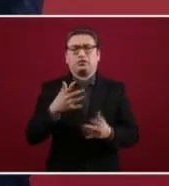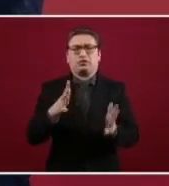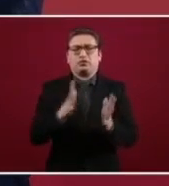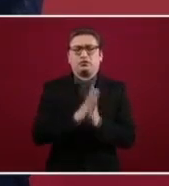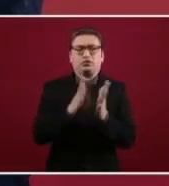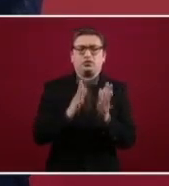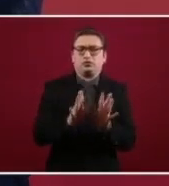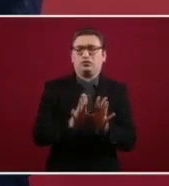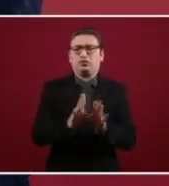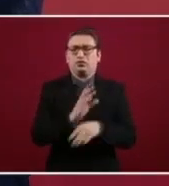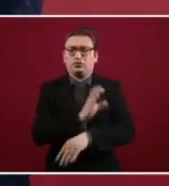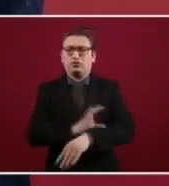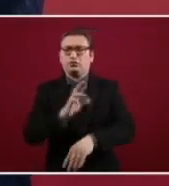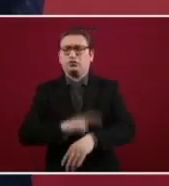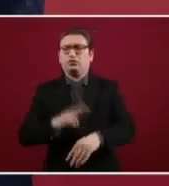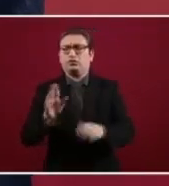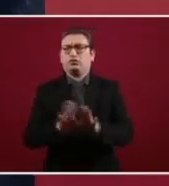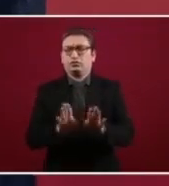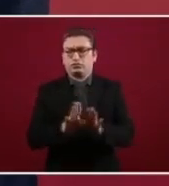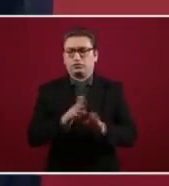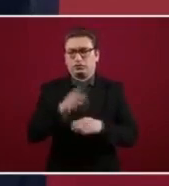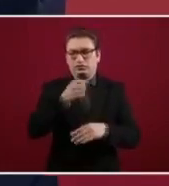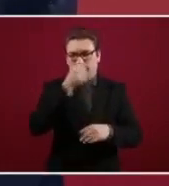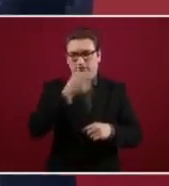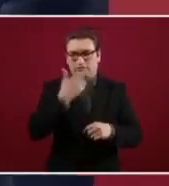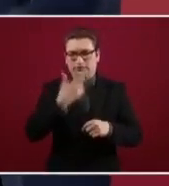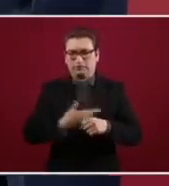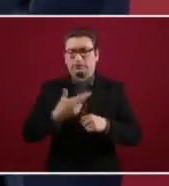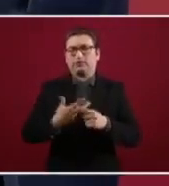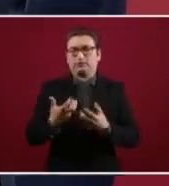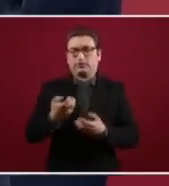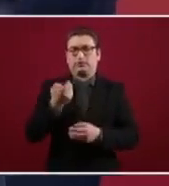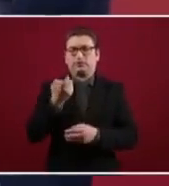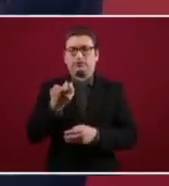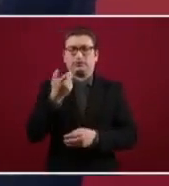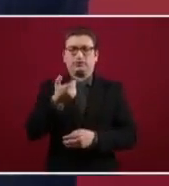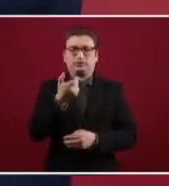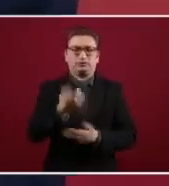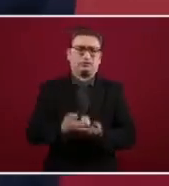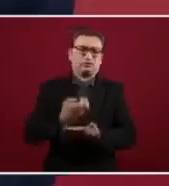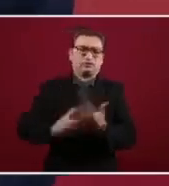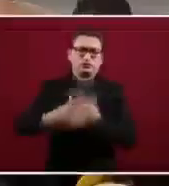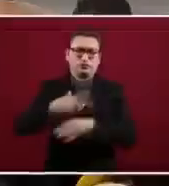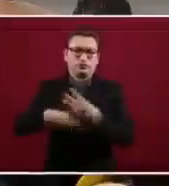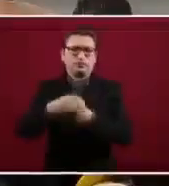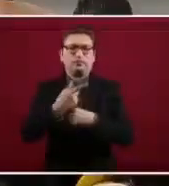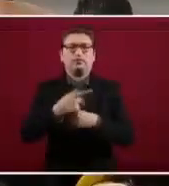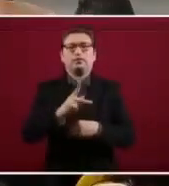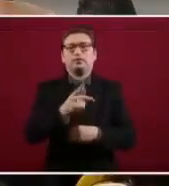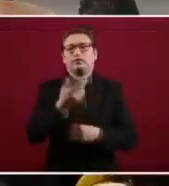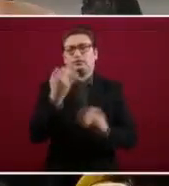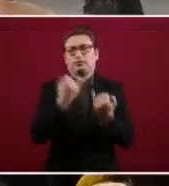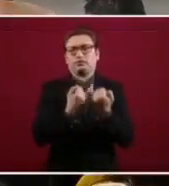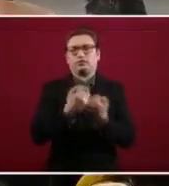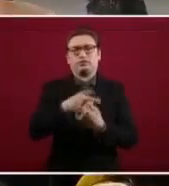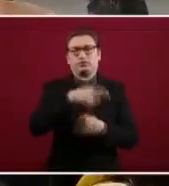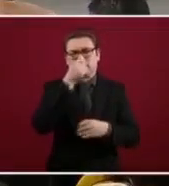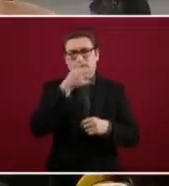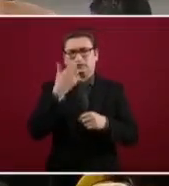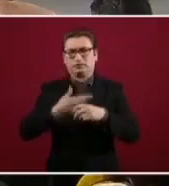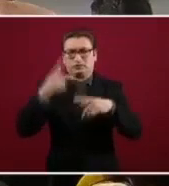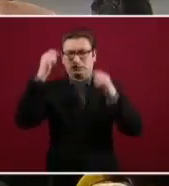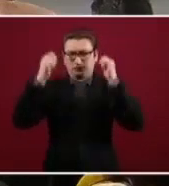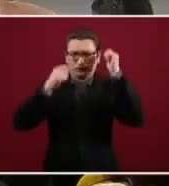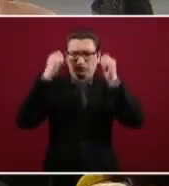coordina con la secretaria de economía pero coordina un espectro amplio que incluye a la secretaria de turismo